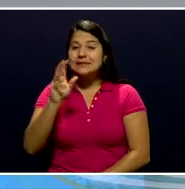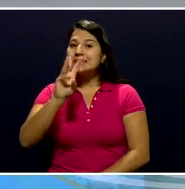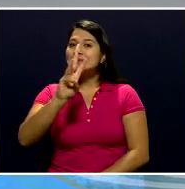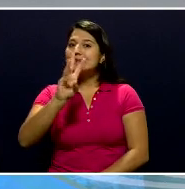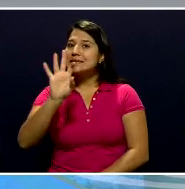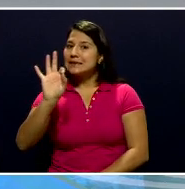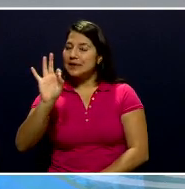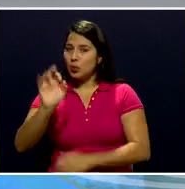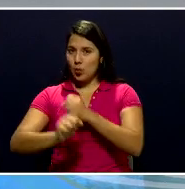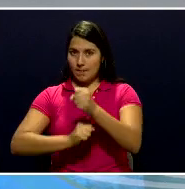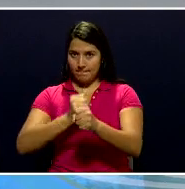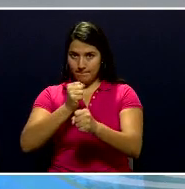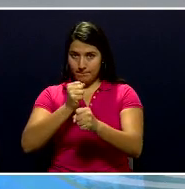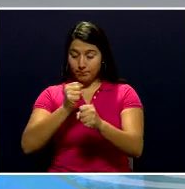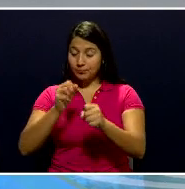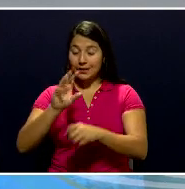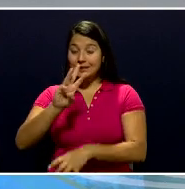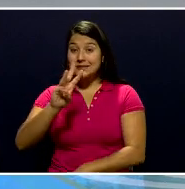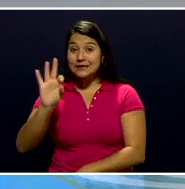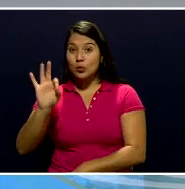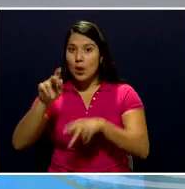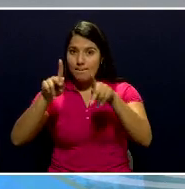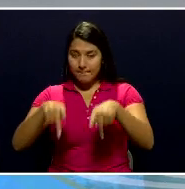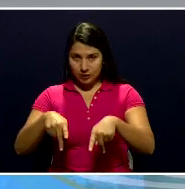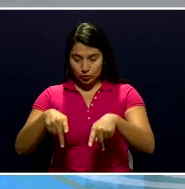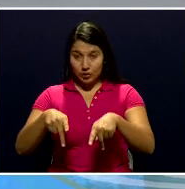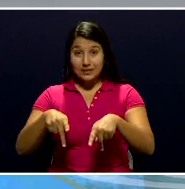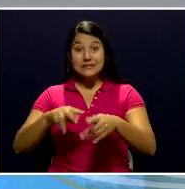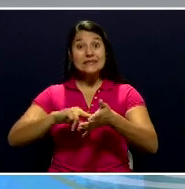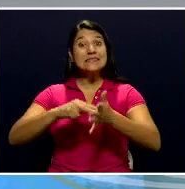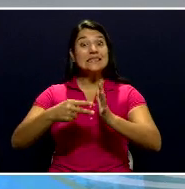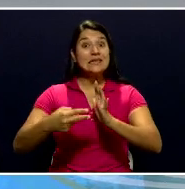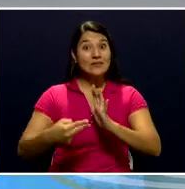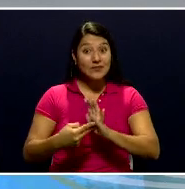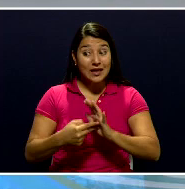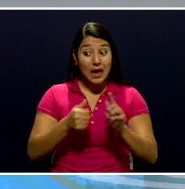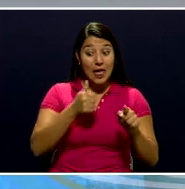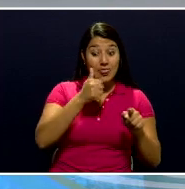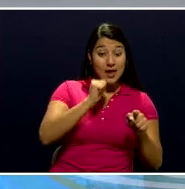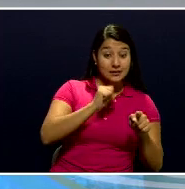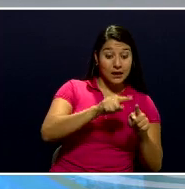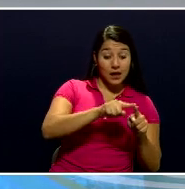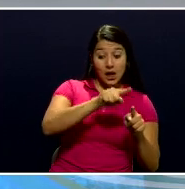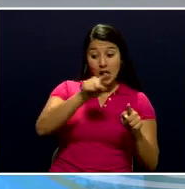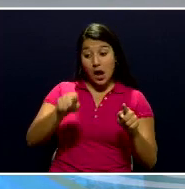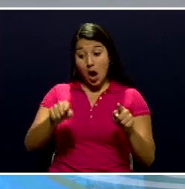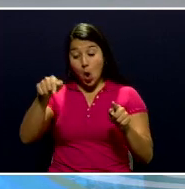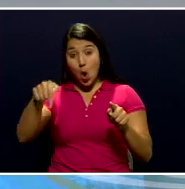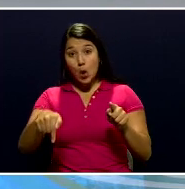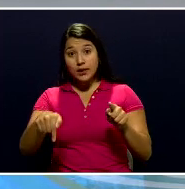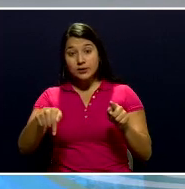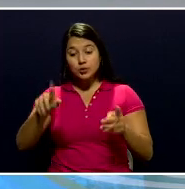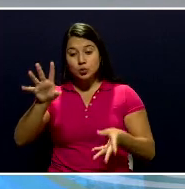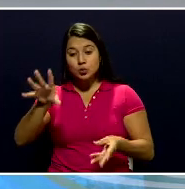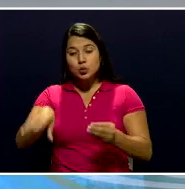decir, que el país registró 19 casos nuevos en las últimas 24